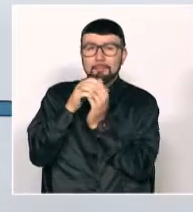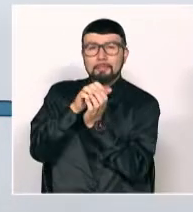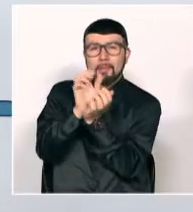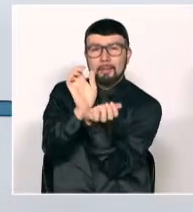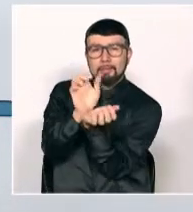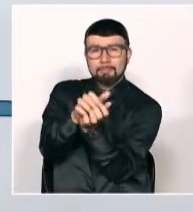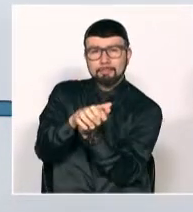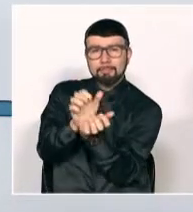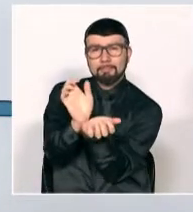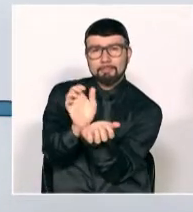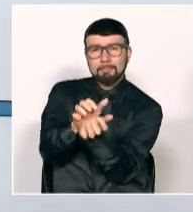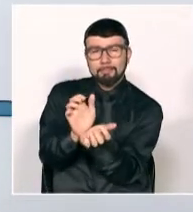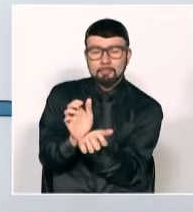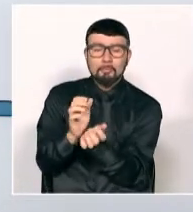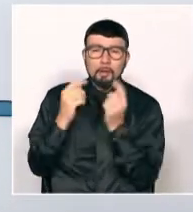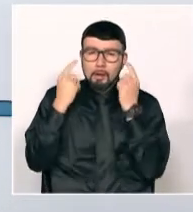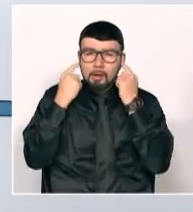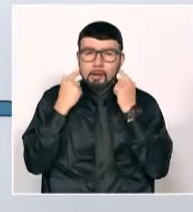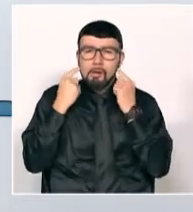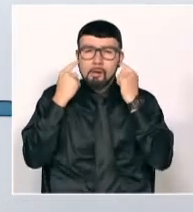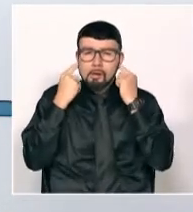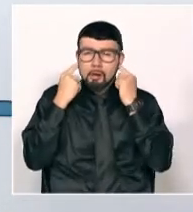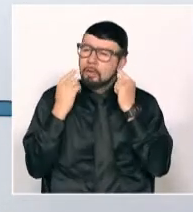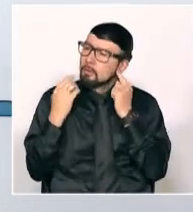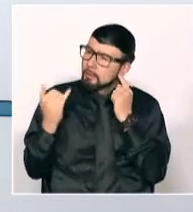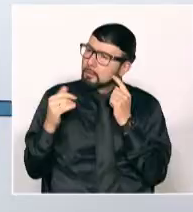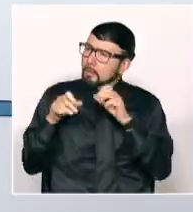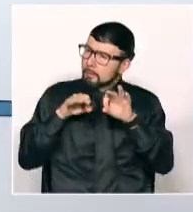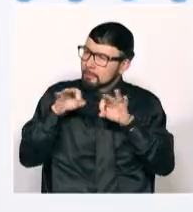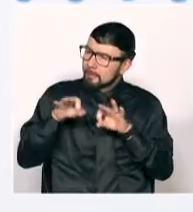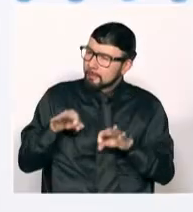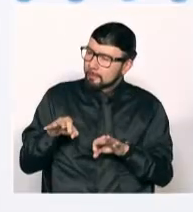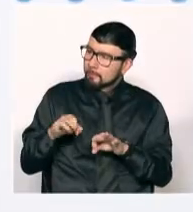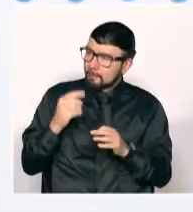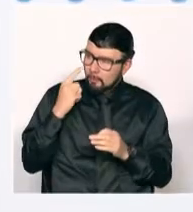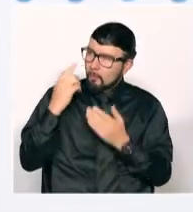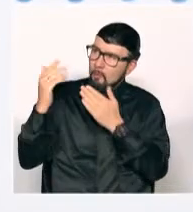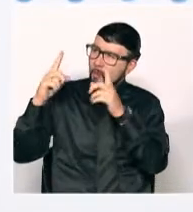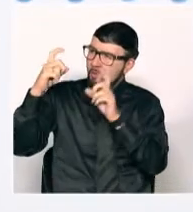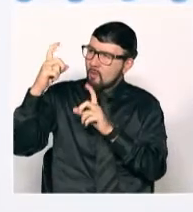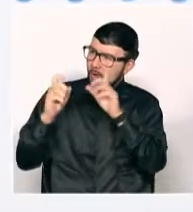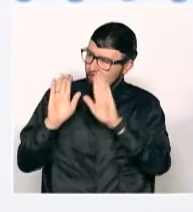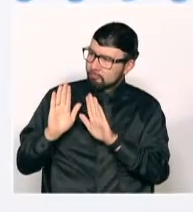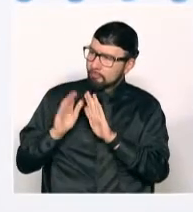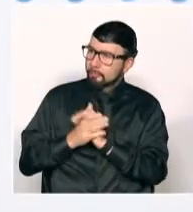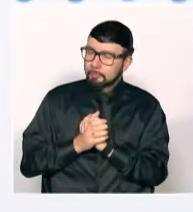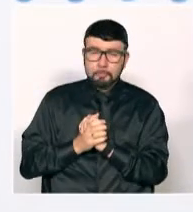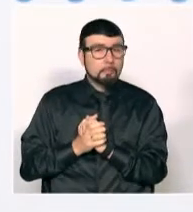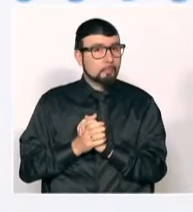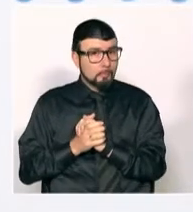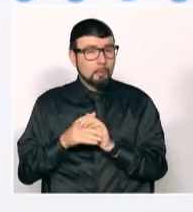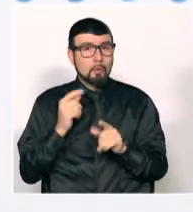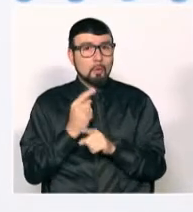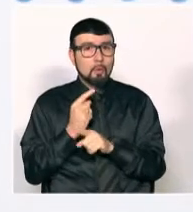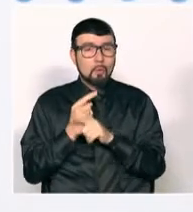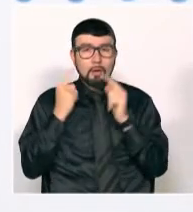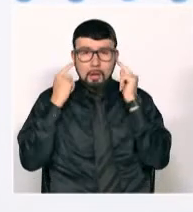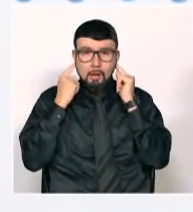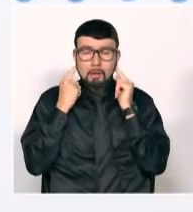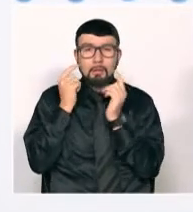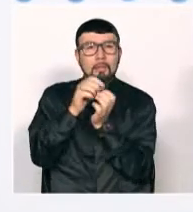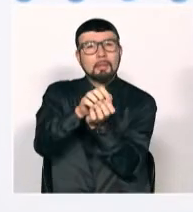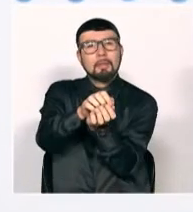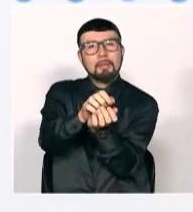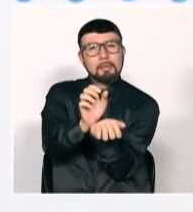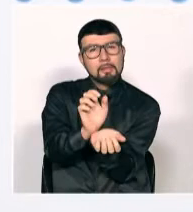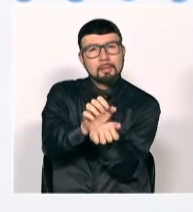de esta estructura y la doctora nos va a ir enseñando y explicando. Articulación temporomandibular es el